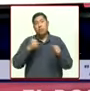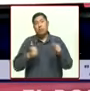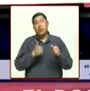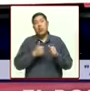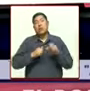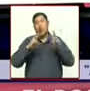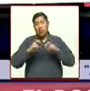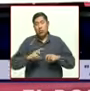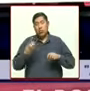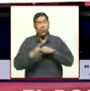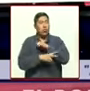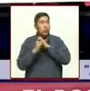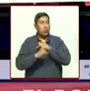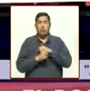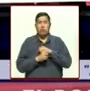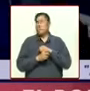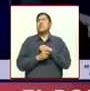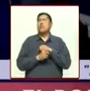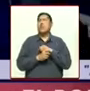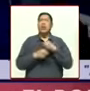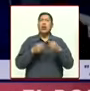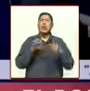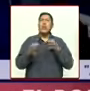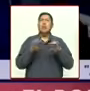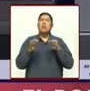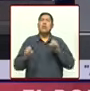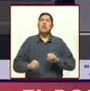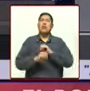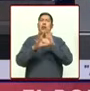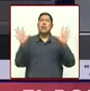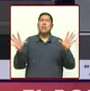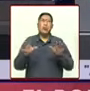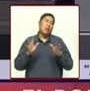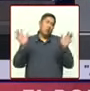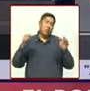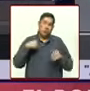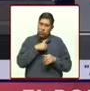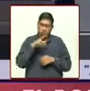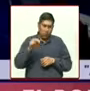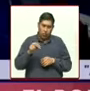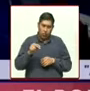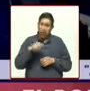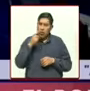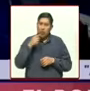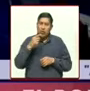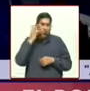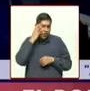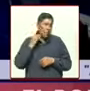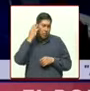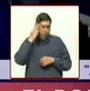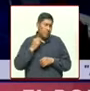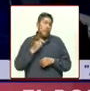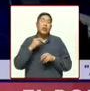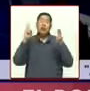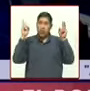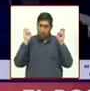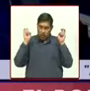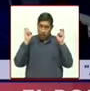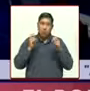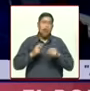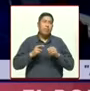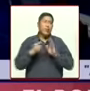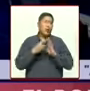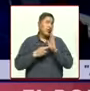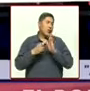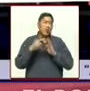una investigación por el delito de robo. ¿Qué dice la explicación claramente de parte? No lo decimos nosotros, lo dicen los expertos en el tema